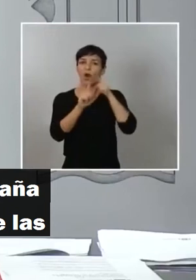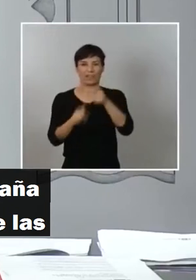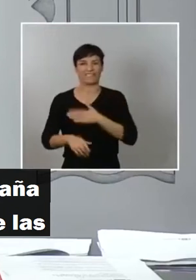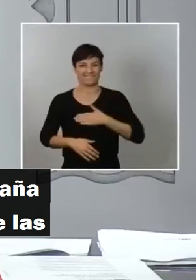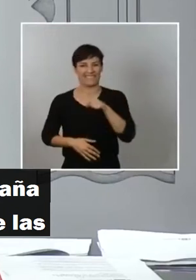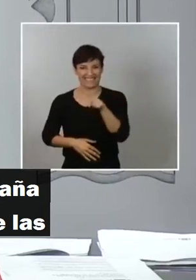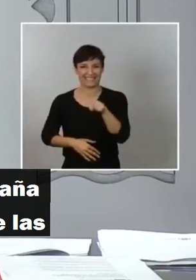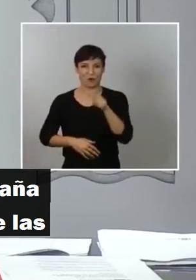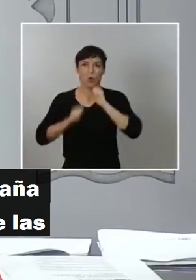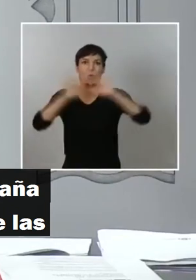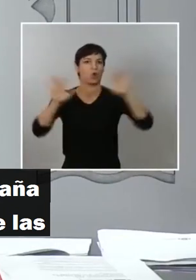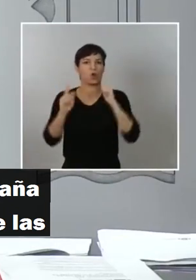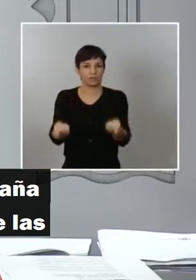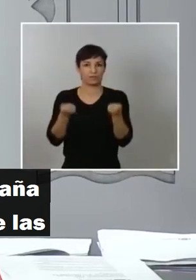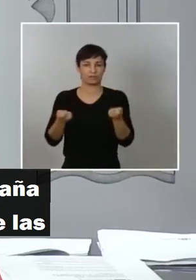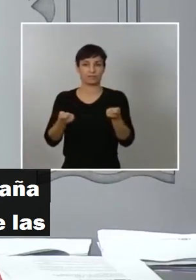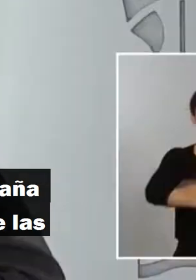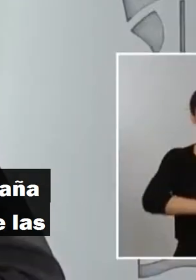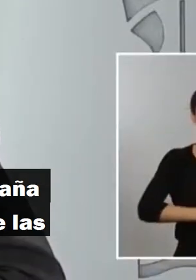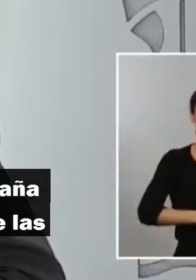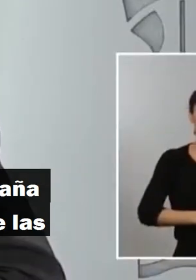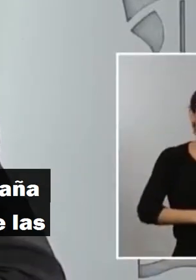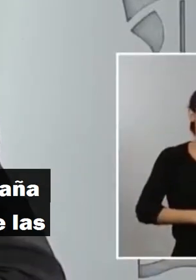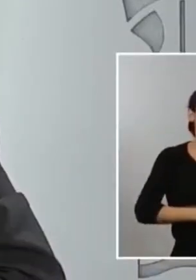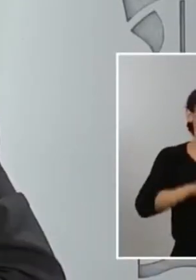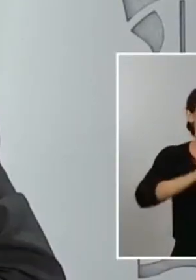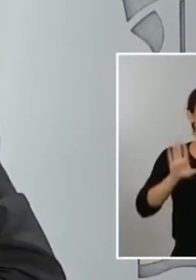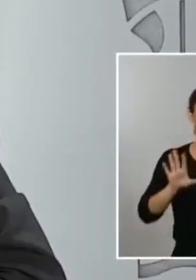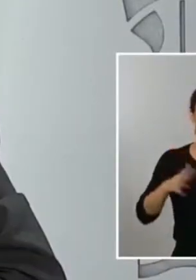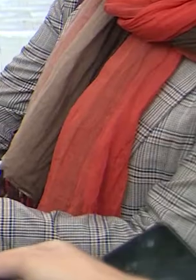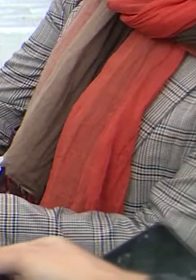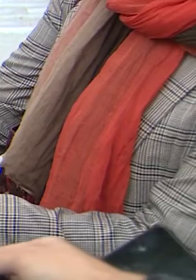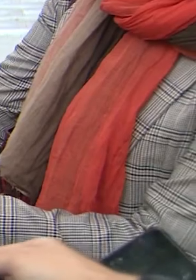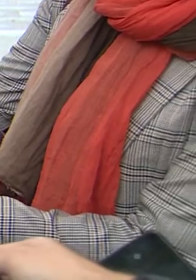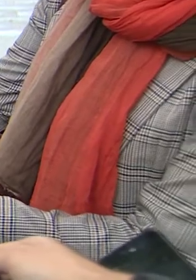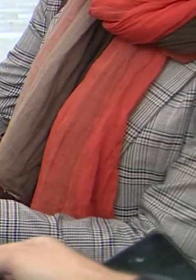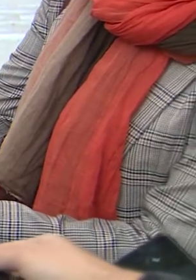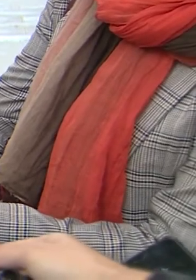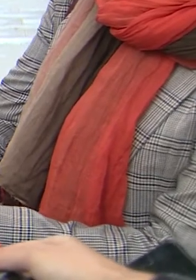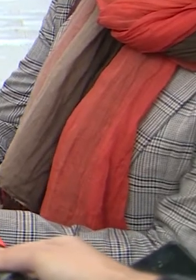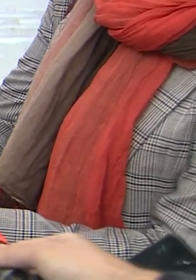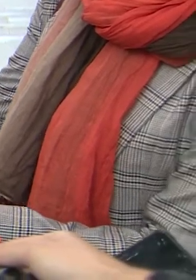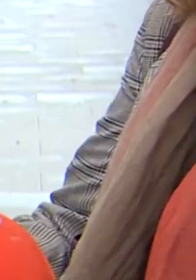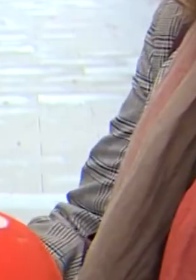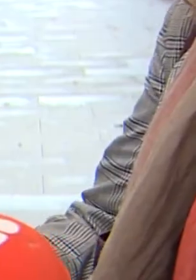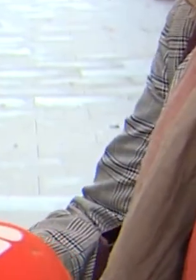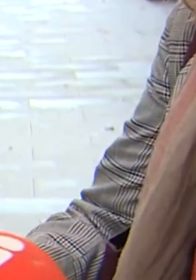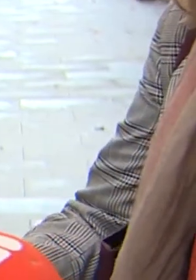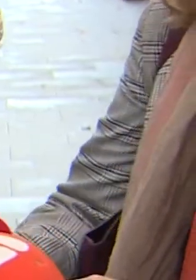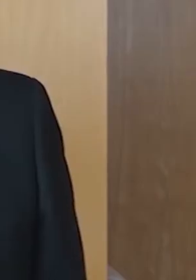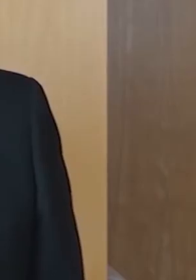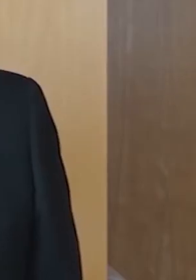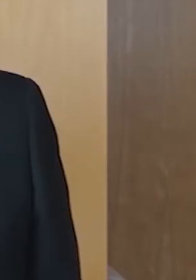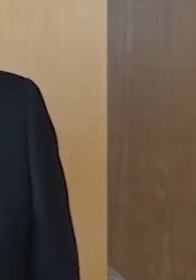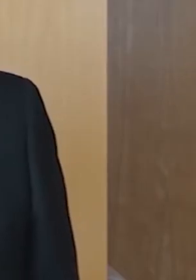Lo único que le importa al Gobierno de España es proteger la salud y esa es la finalidad de las medidas que tomamos. Si la comunidad no puede hacerlo, lo haremos